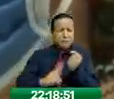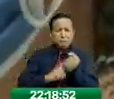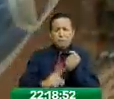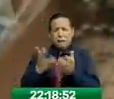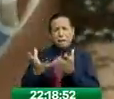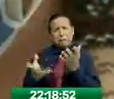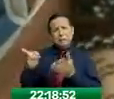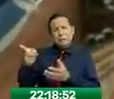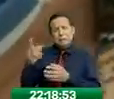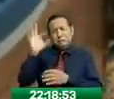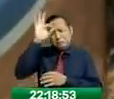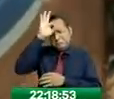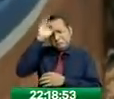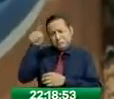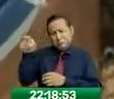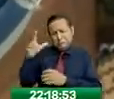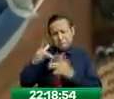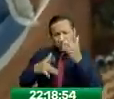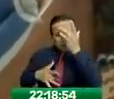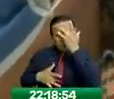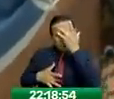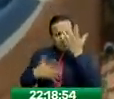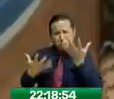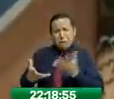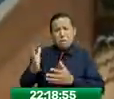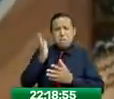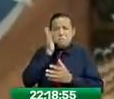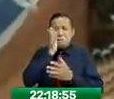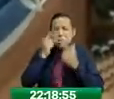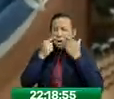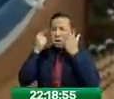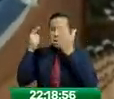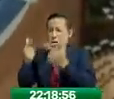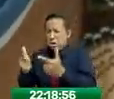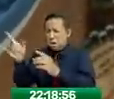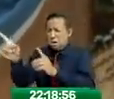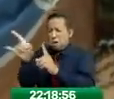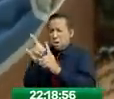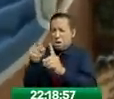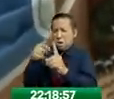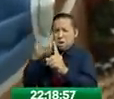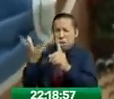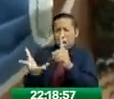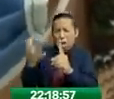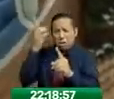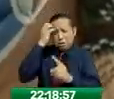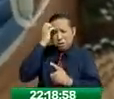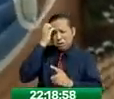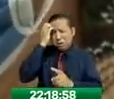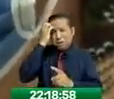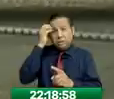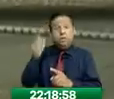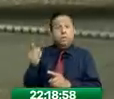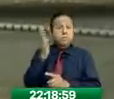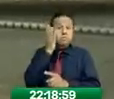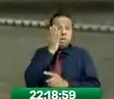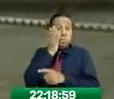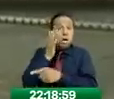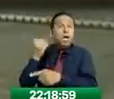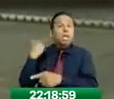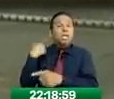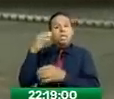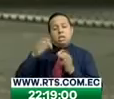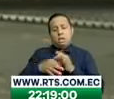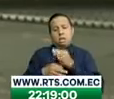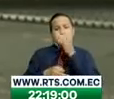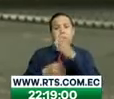ella es la que le cuida a mi mami. Susana Canelo llora por su hermana paciente COVID-19. Fue ingresada